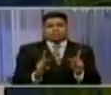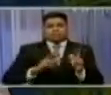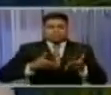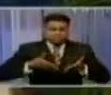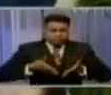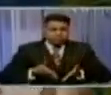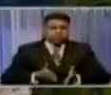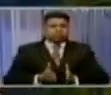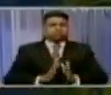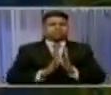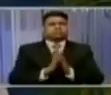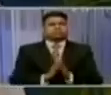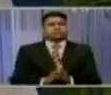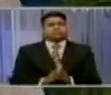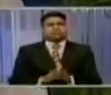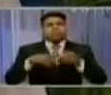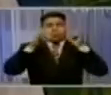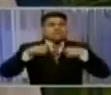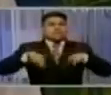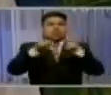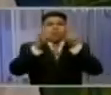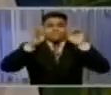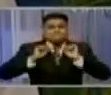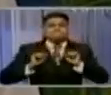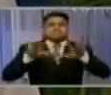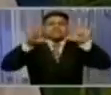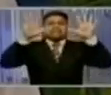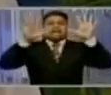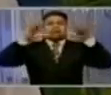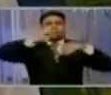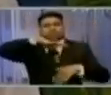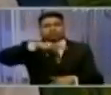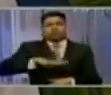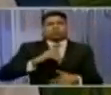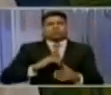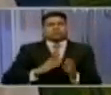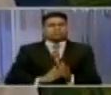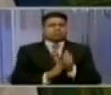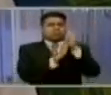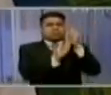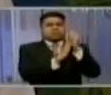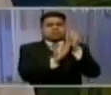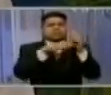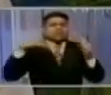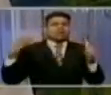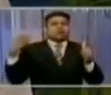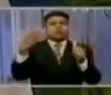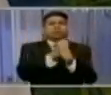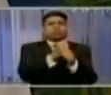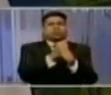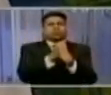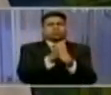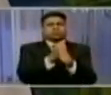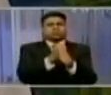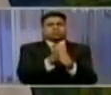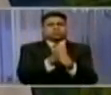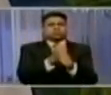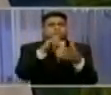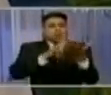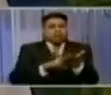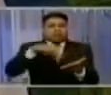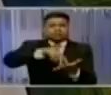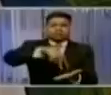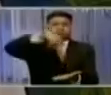como un milagro de la historia de un líder que pudo lograr la resurrección de un pueblo que había